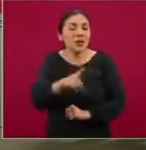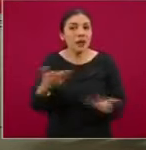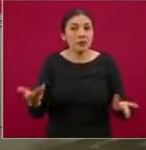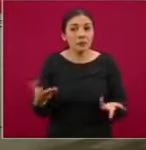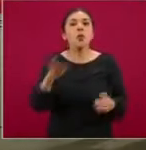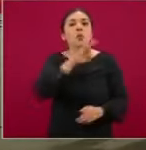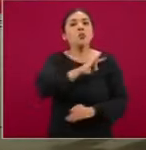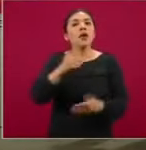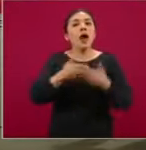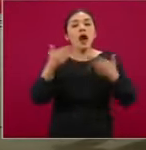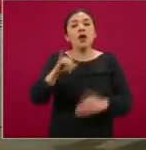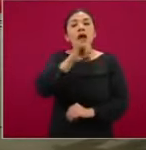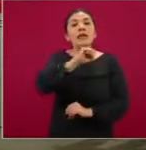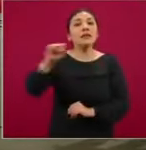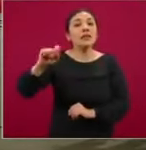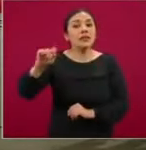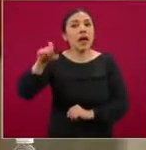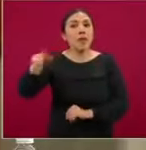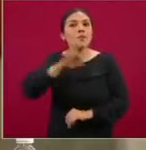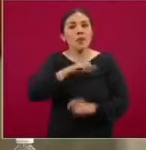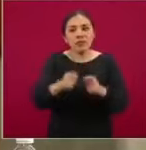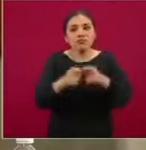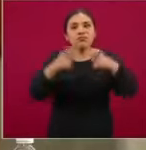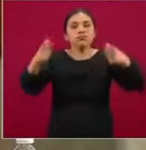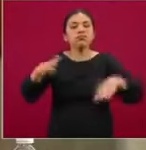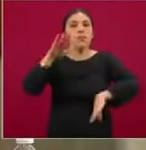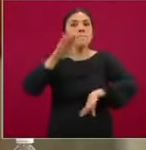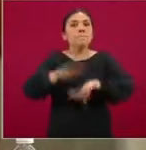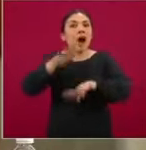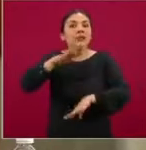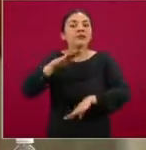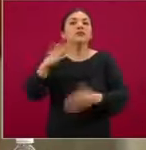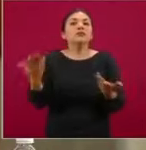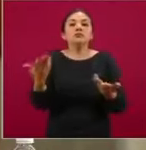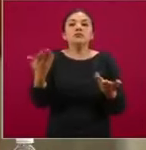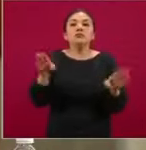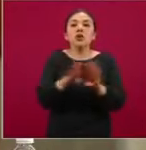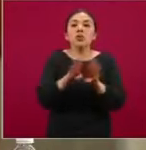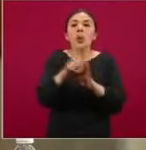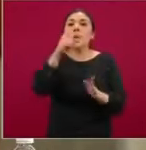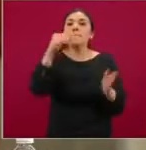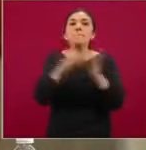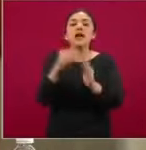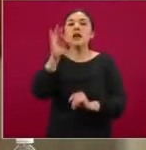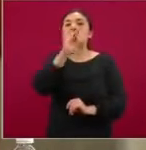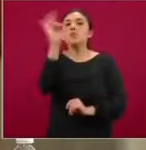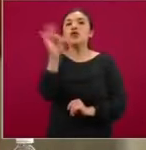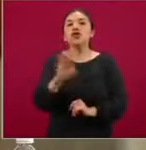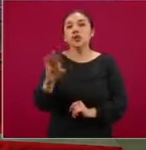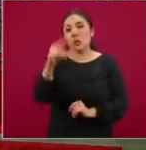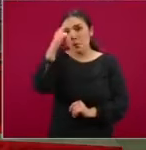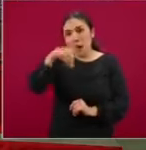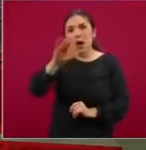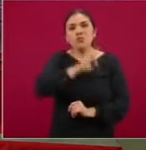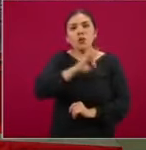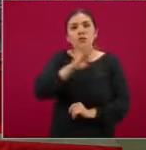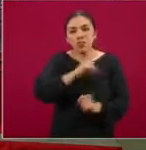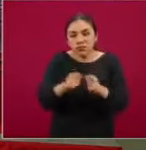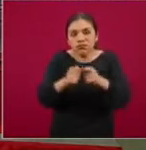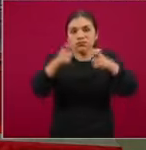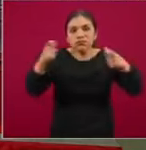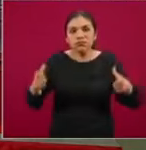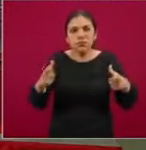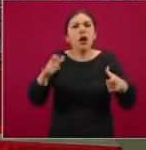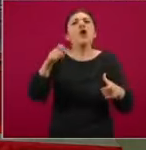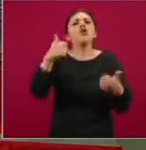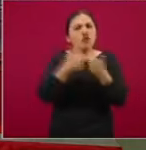que el ISSSTE sea el que más crezca, superando el 1000% las capacidades de crecimiento sin